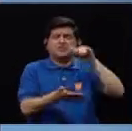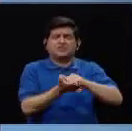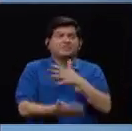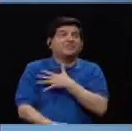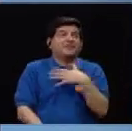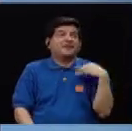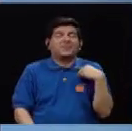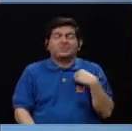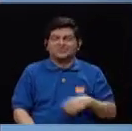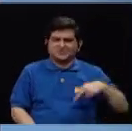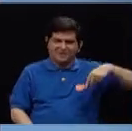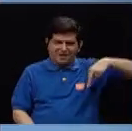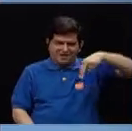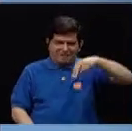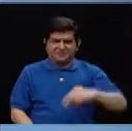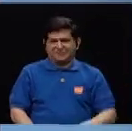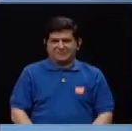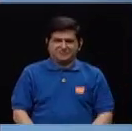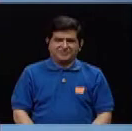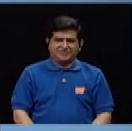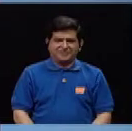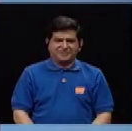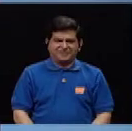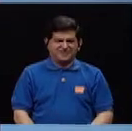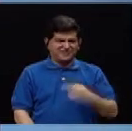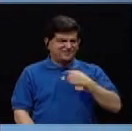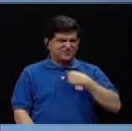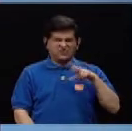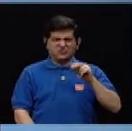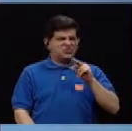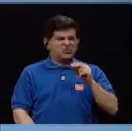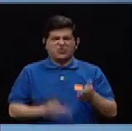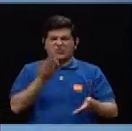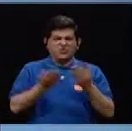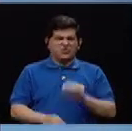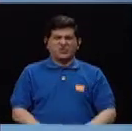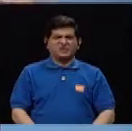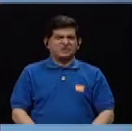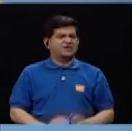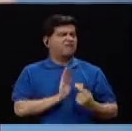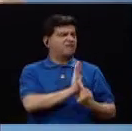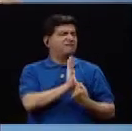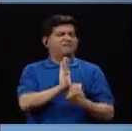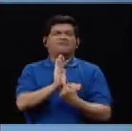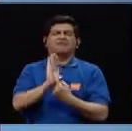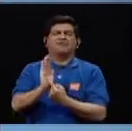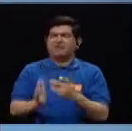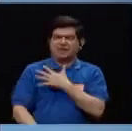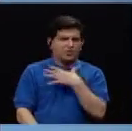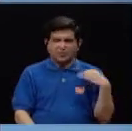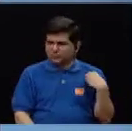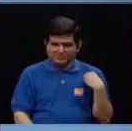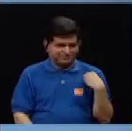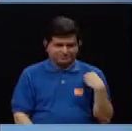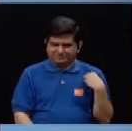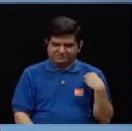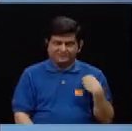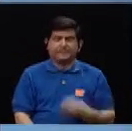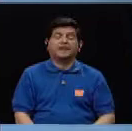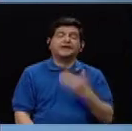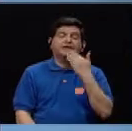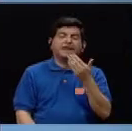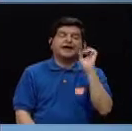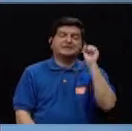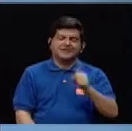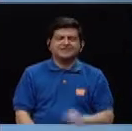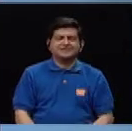amo caminar. Y me da, no me ando haciendo autobombo porque realmente no me gusta. Sí